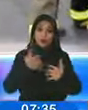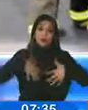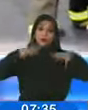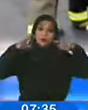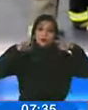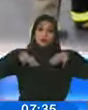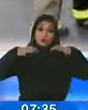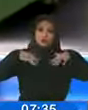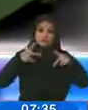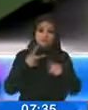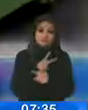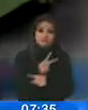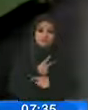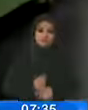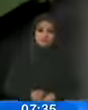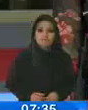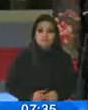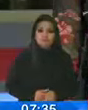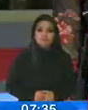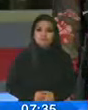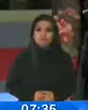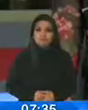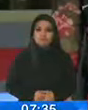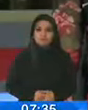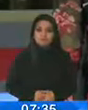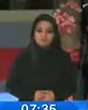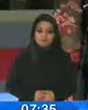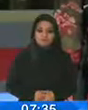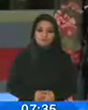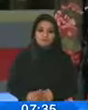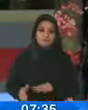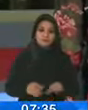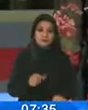lluviosa. Y en otro tema les contamos...